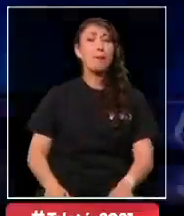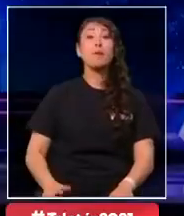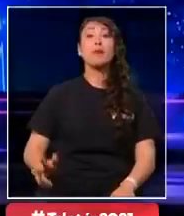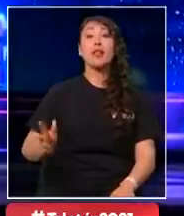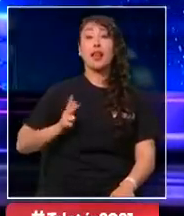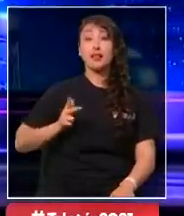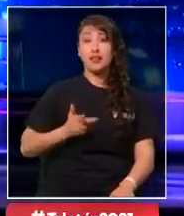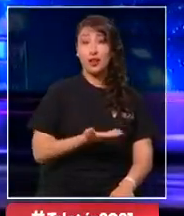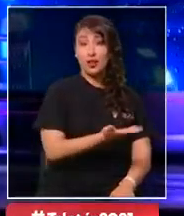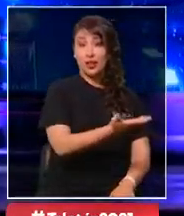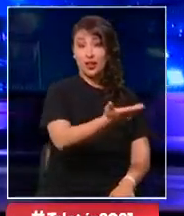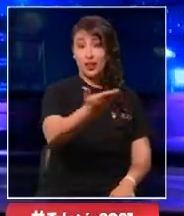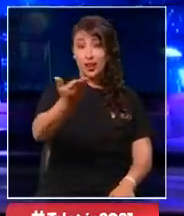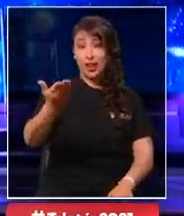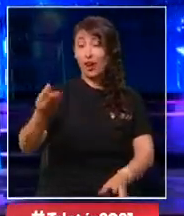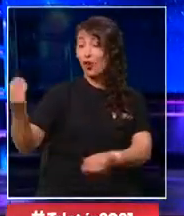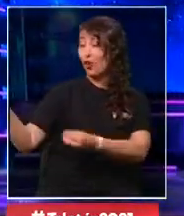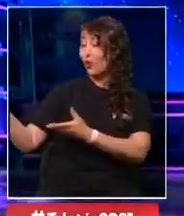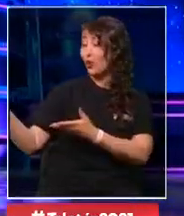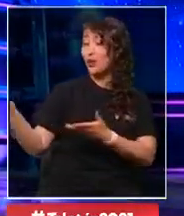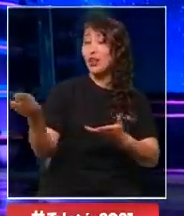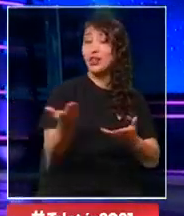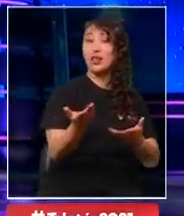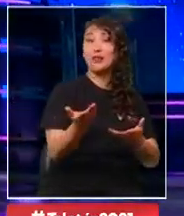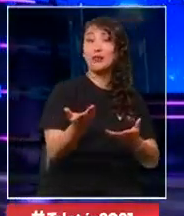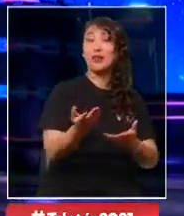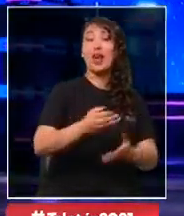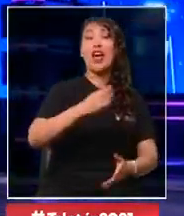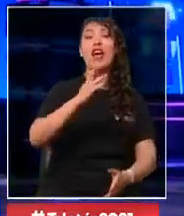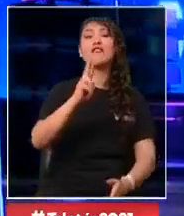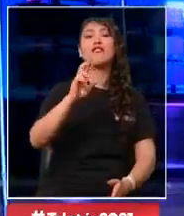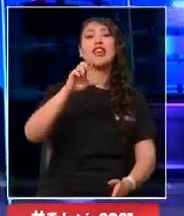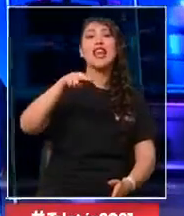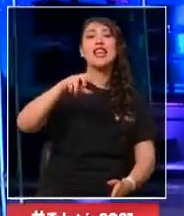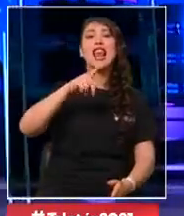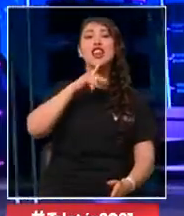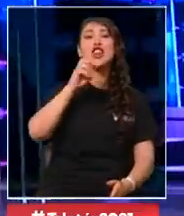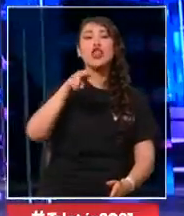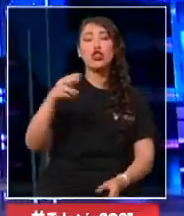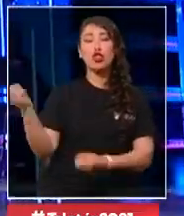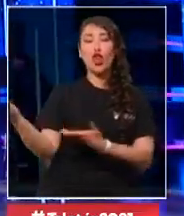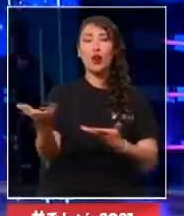Señoras y señores, con ustedes, Ben Brereton.